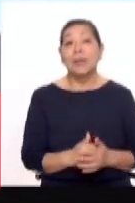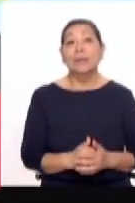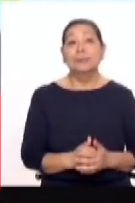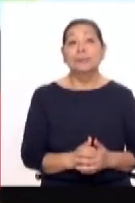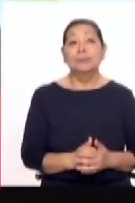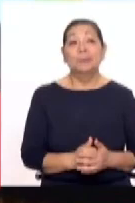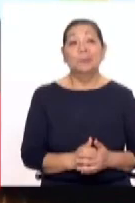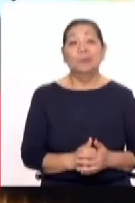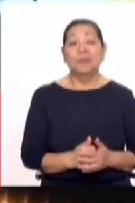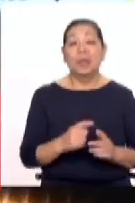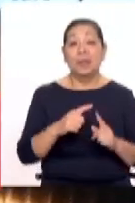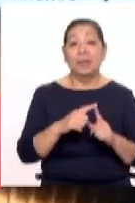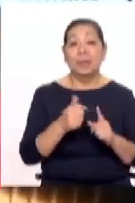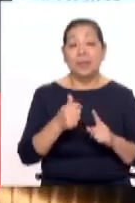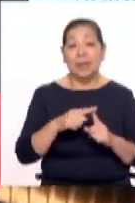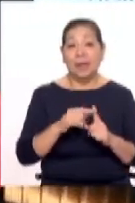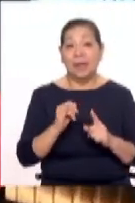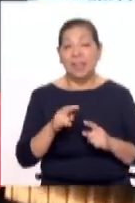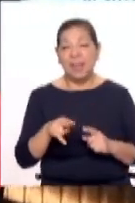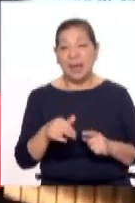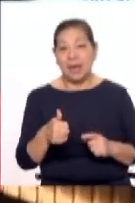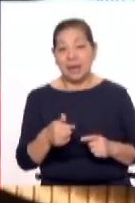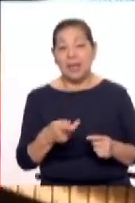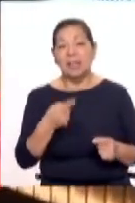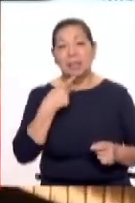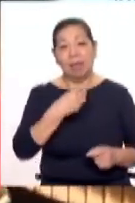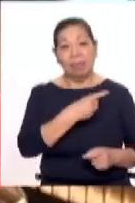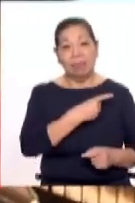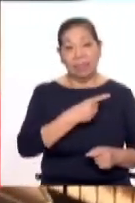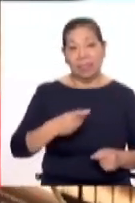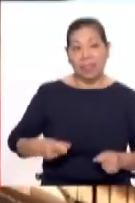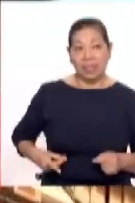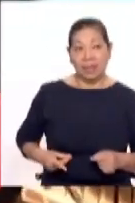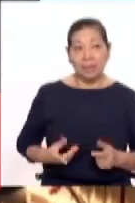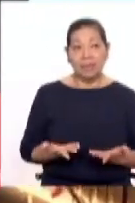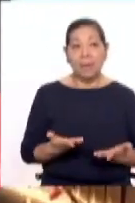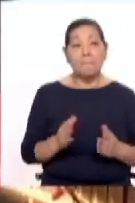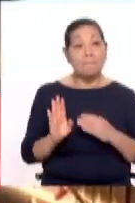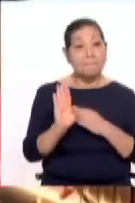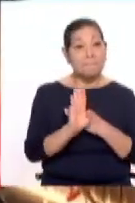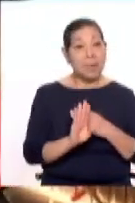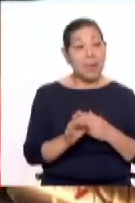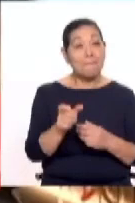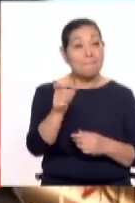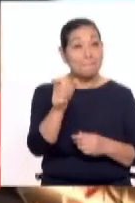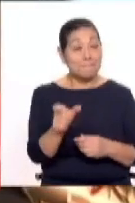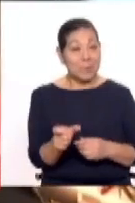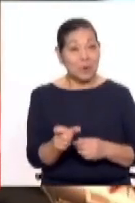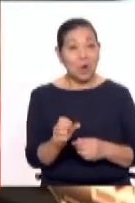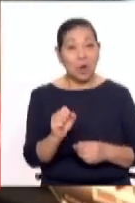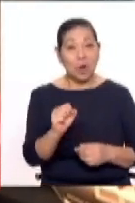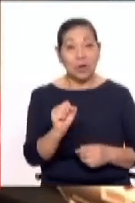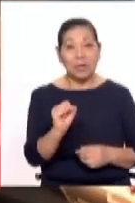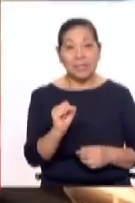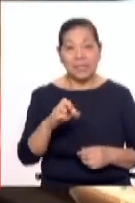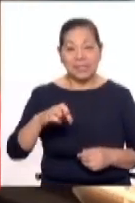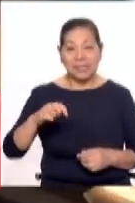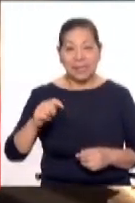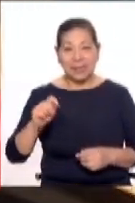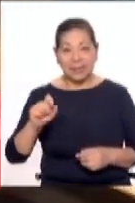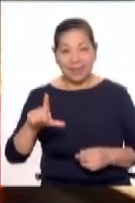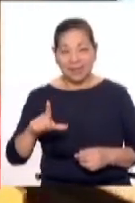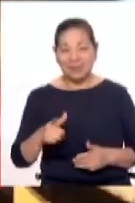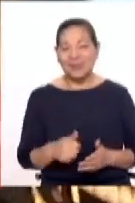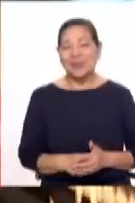momentos con Tatiana Piccini, quien ella es directora de Atención y Protección del Usuario de OSIPTEL. Bienvenida a TV